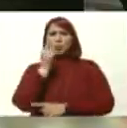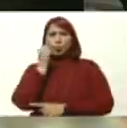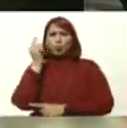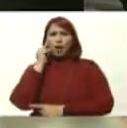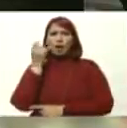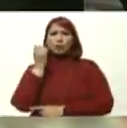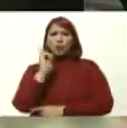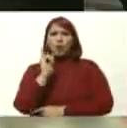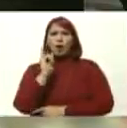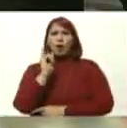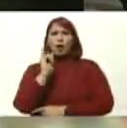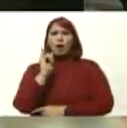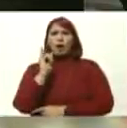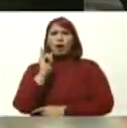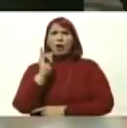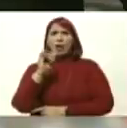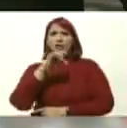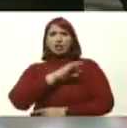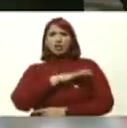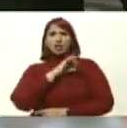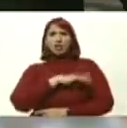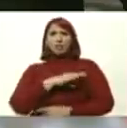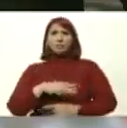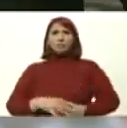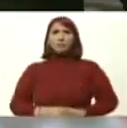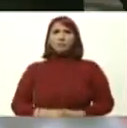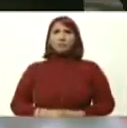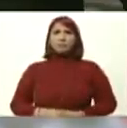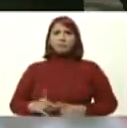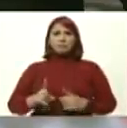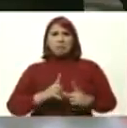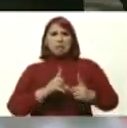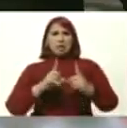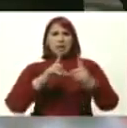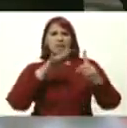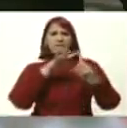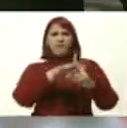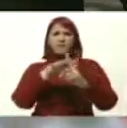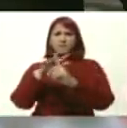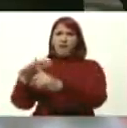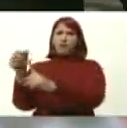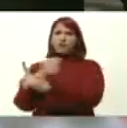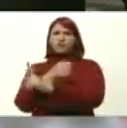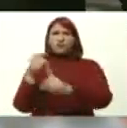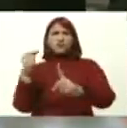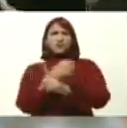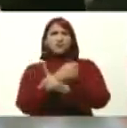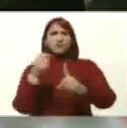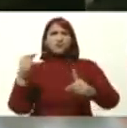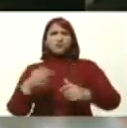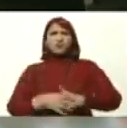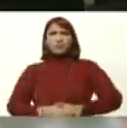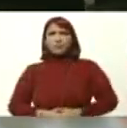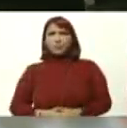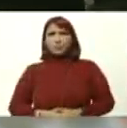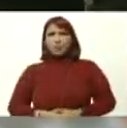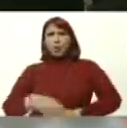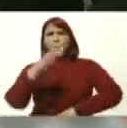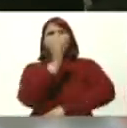que están en Iquique, Chile, perseguidos, atacados por la xenofobia de una